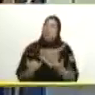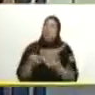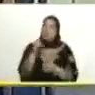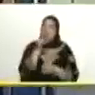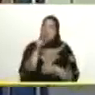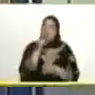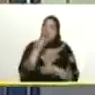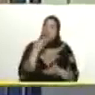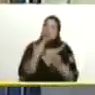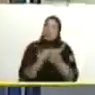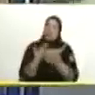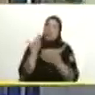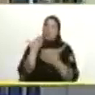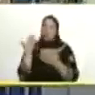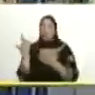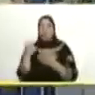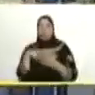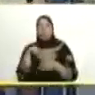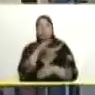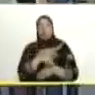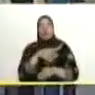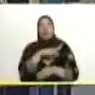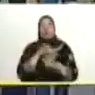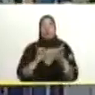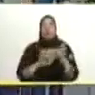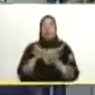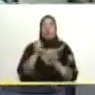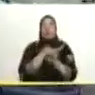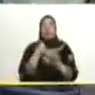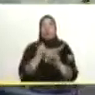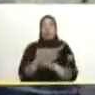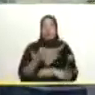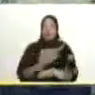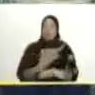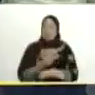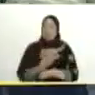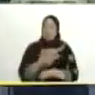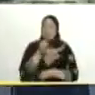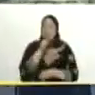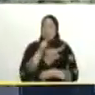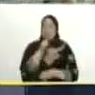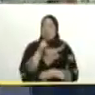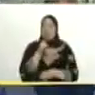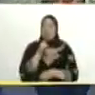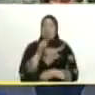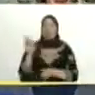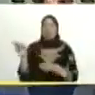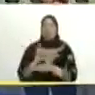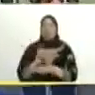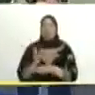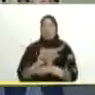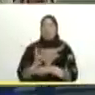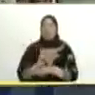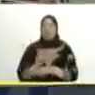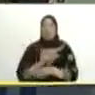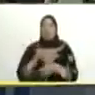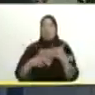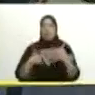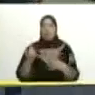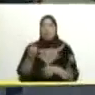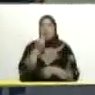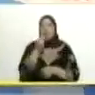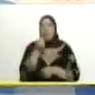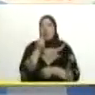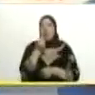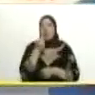por inaugurada esta base de misiones. Quisiera que el alcalde, bueno, nos haga un rápido paneo de la casa de